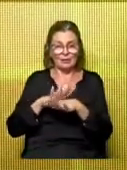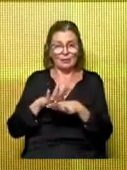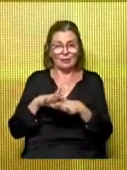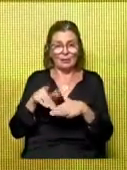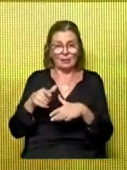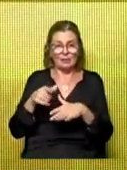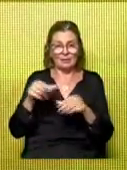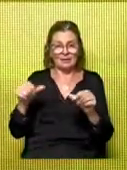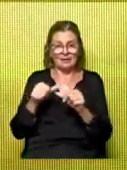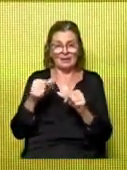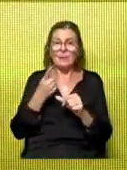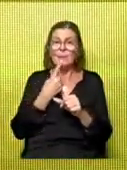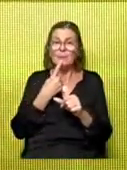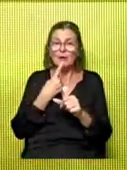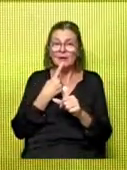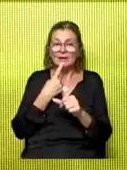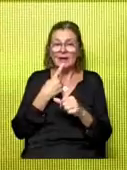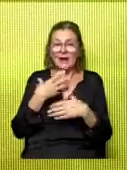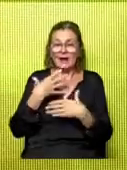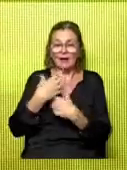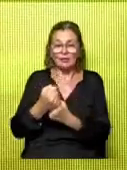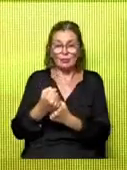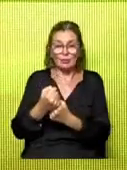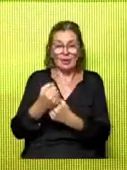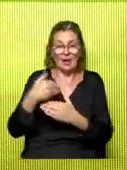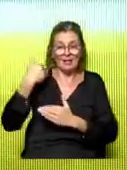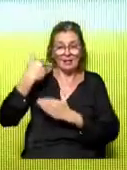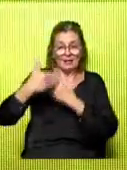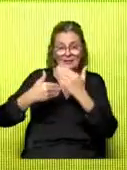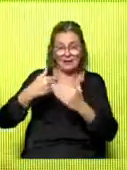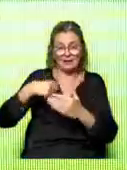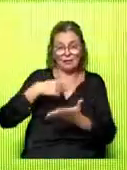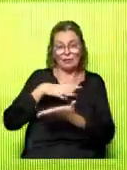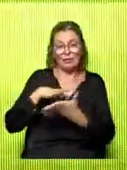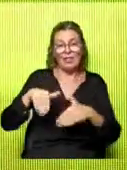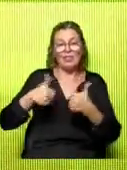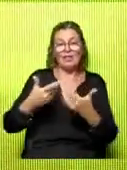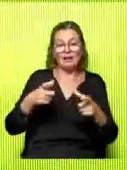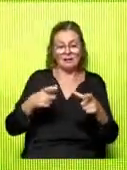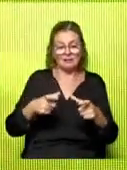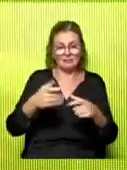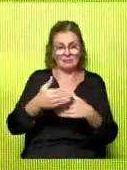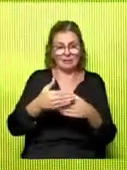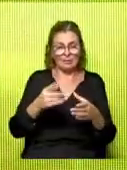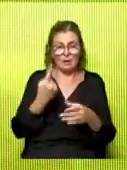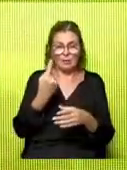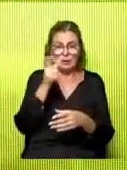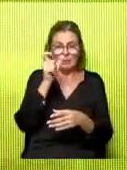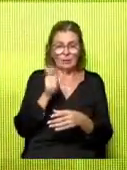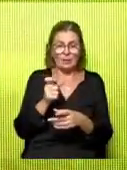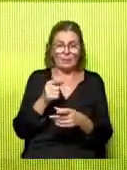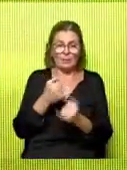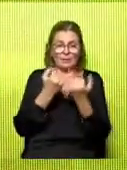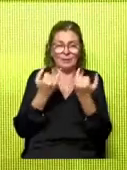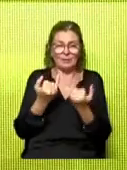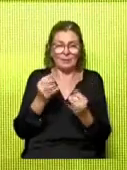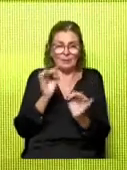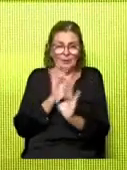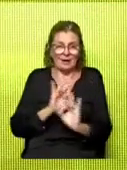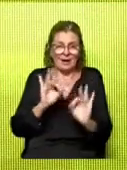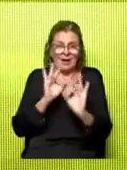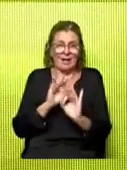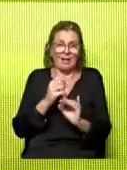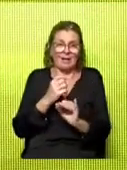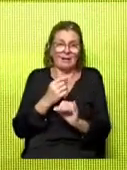tenemos que hacer son políticas que tiendan al desarrollo social. Darle la vianda a una persona por día puede ser necesario, pero para nada es